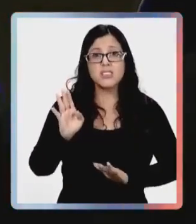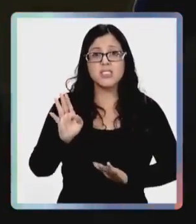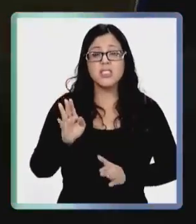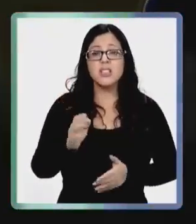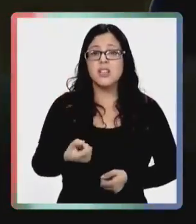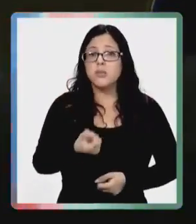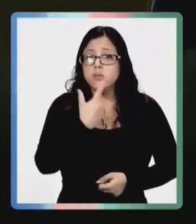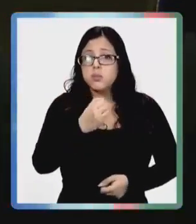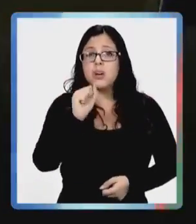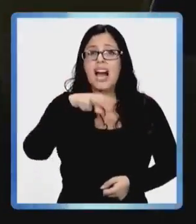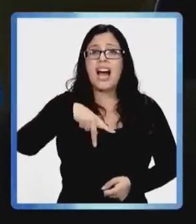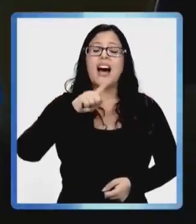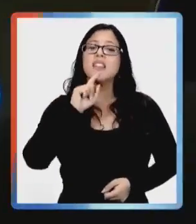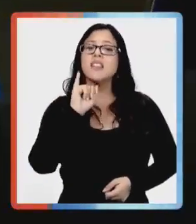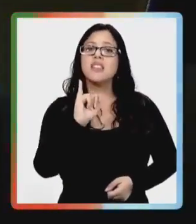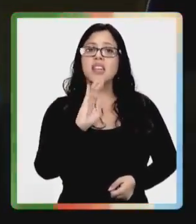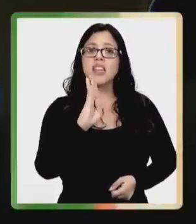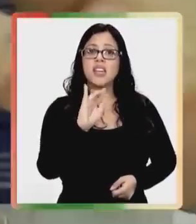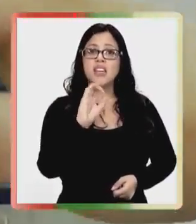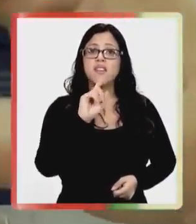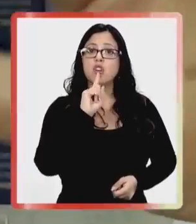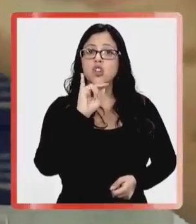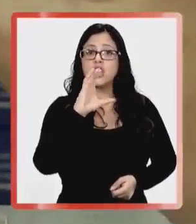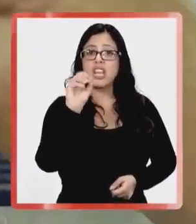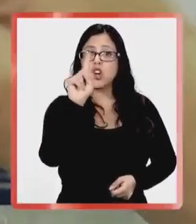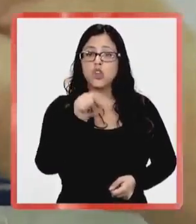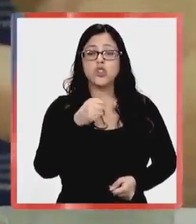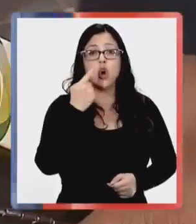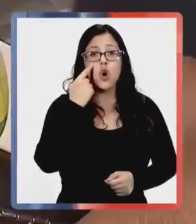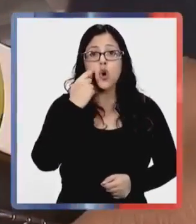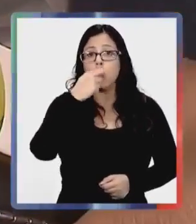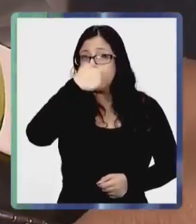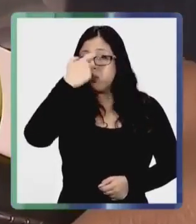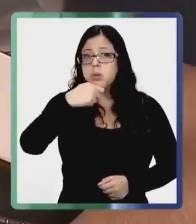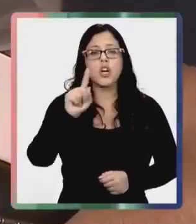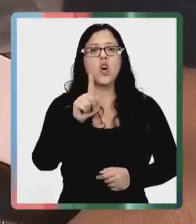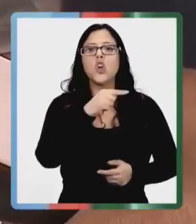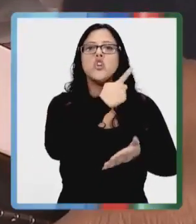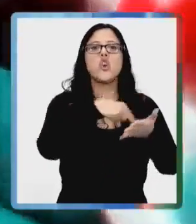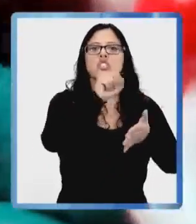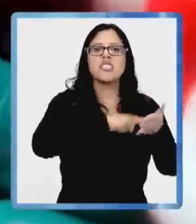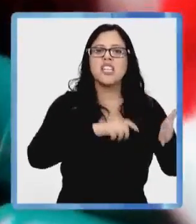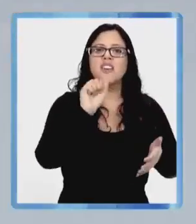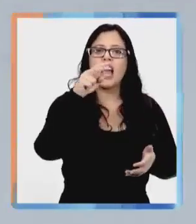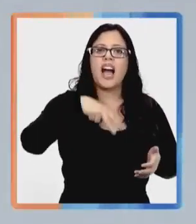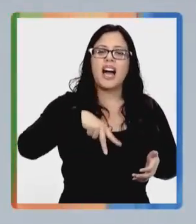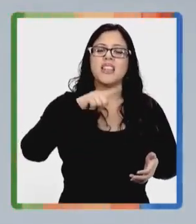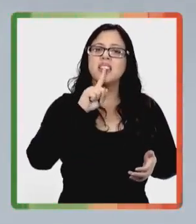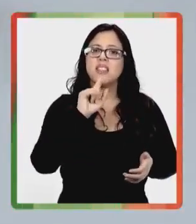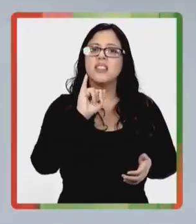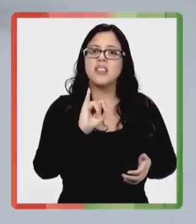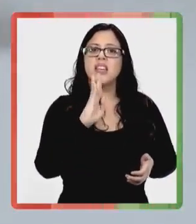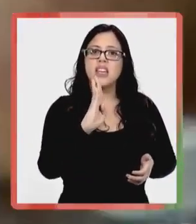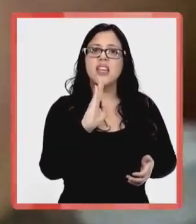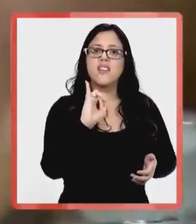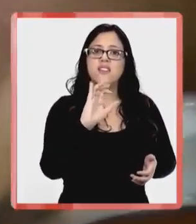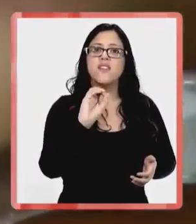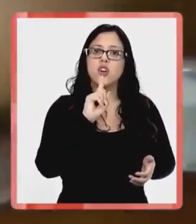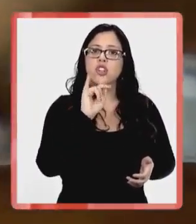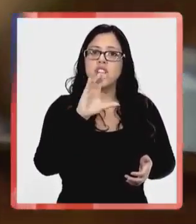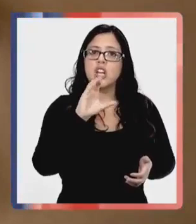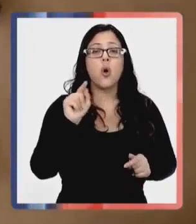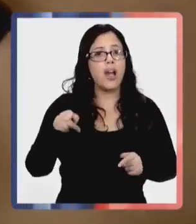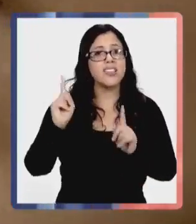tomar antibióticos si no están indicados por médicos. Los resfríos no sirve el antibiótico, excepto que lo indique un médico para determinadas